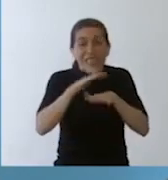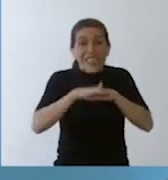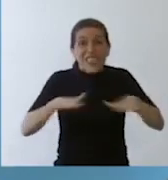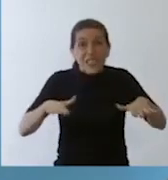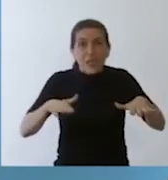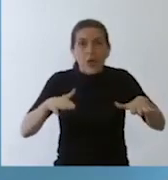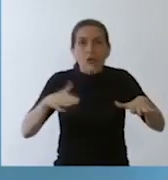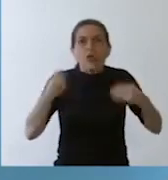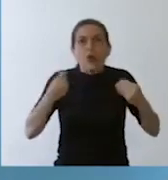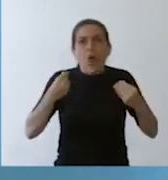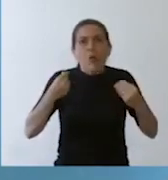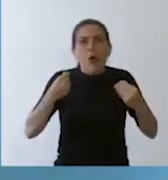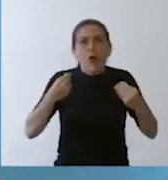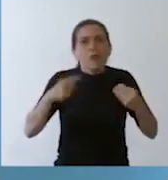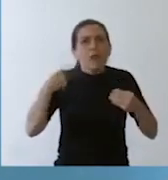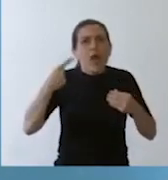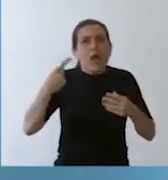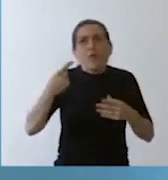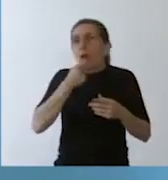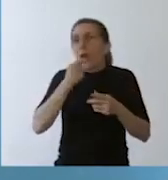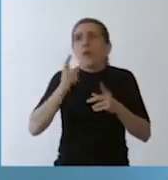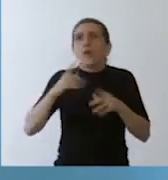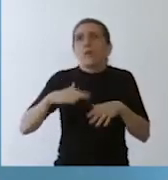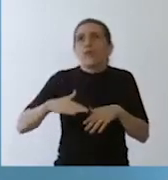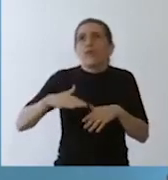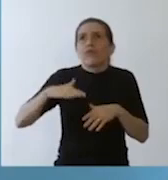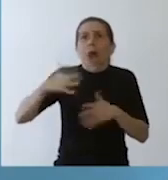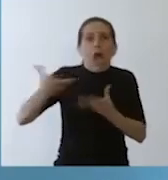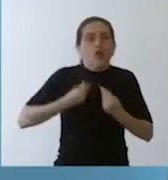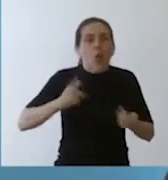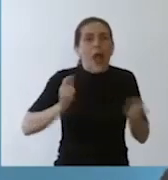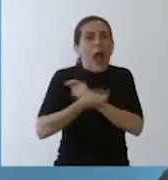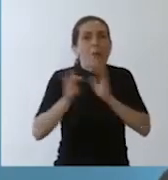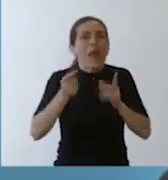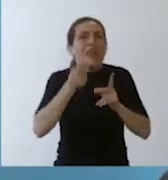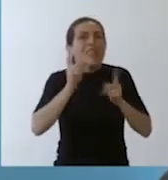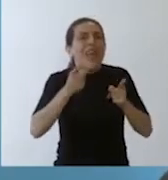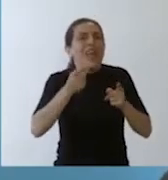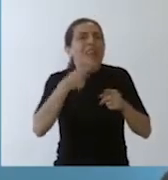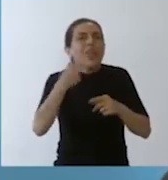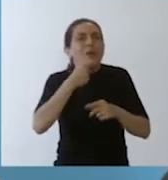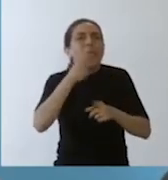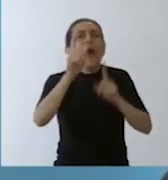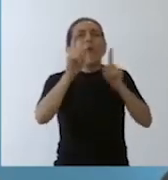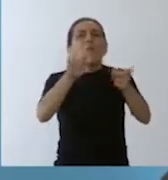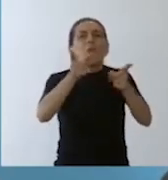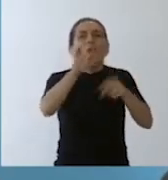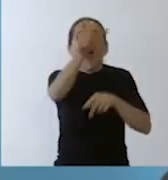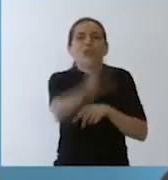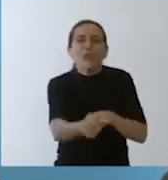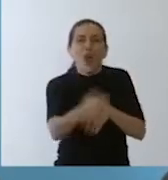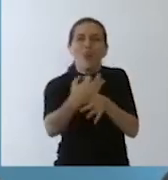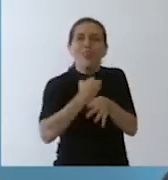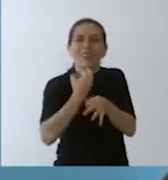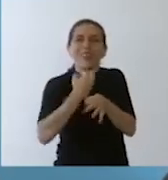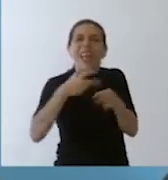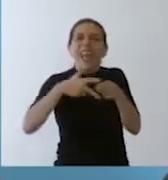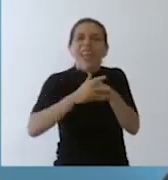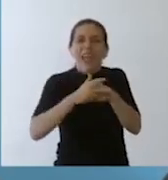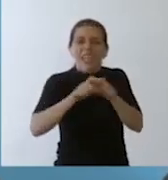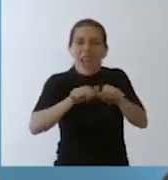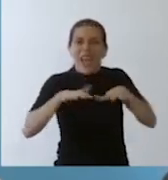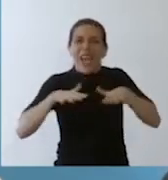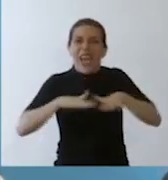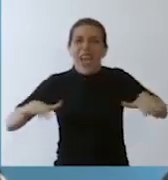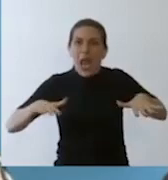de cambio, ¿no es cierto? Los docentes, juntos con sus docentes, en base a talleres adecuados, enfatizar